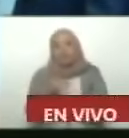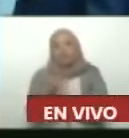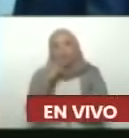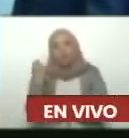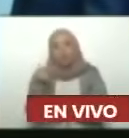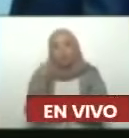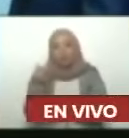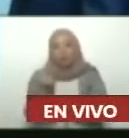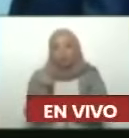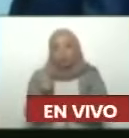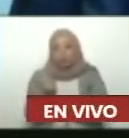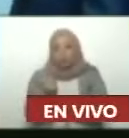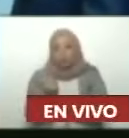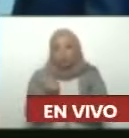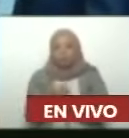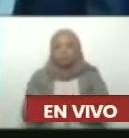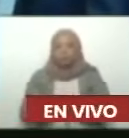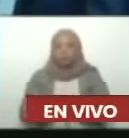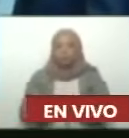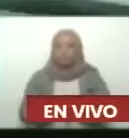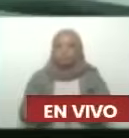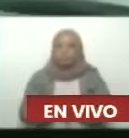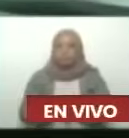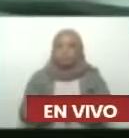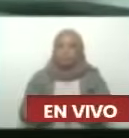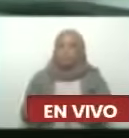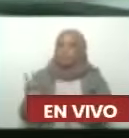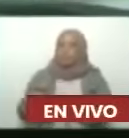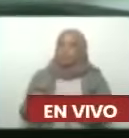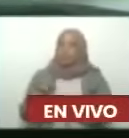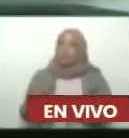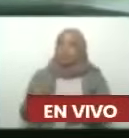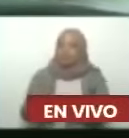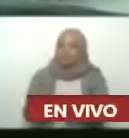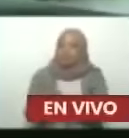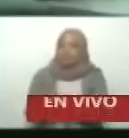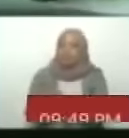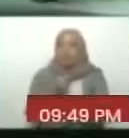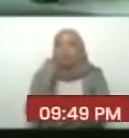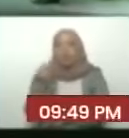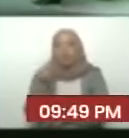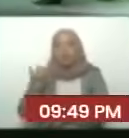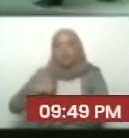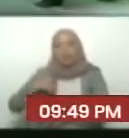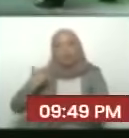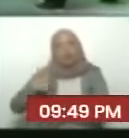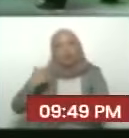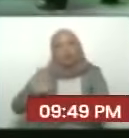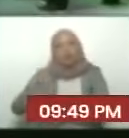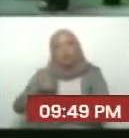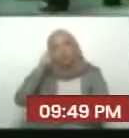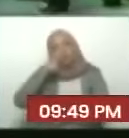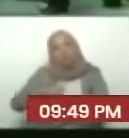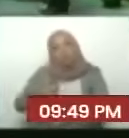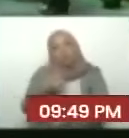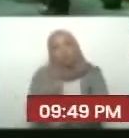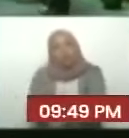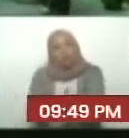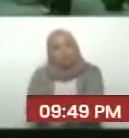muchachos. Así va a ser. Venezuela está de puertas abiertas a la juventud argentina. Somos pueblos